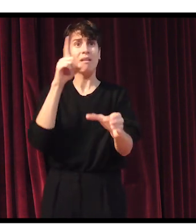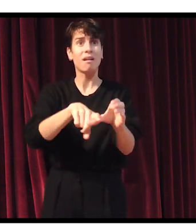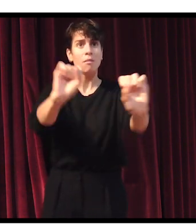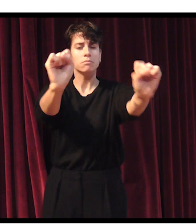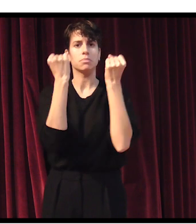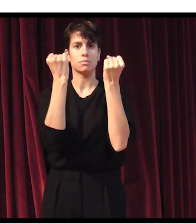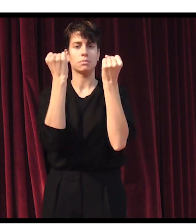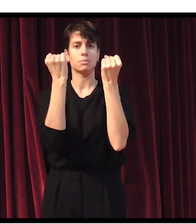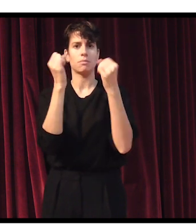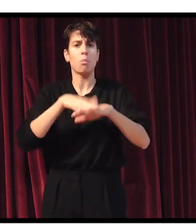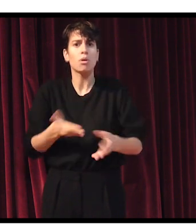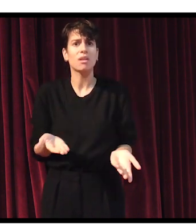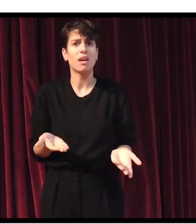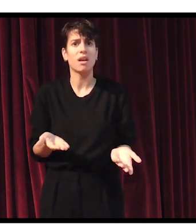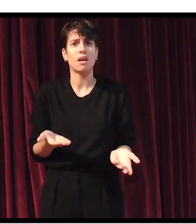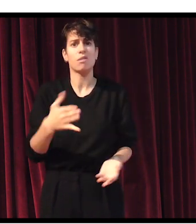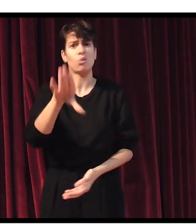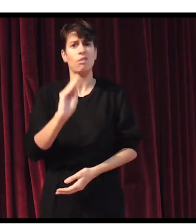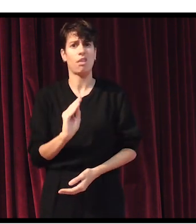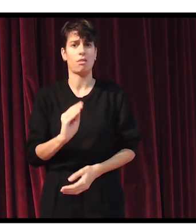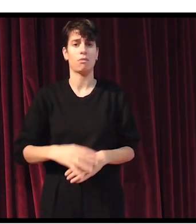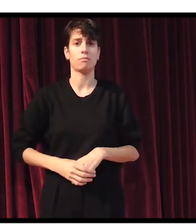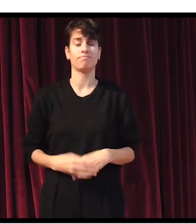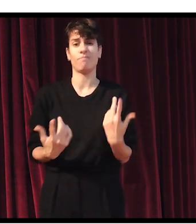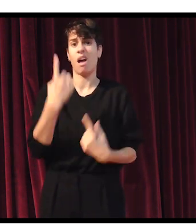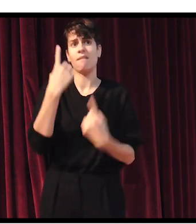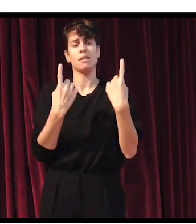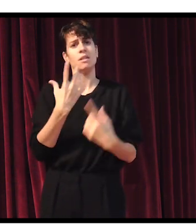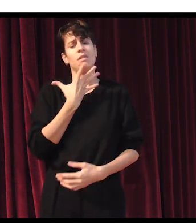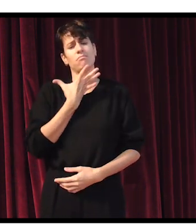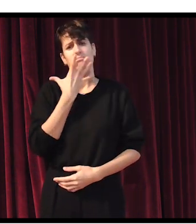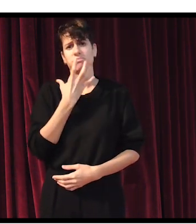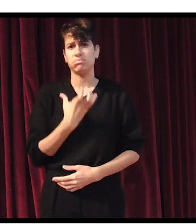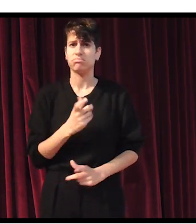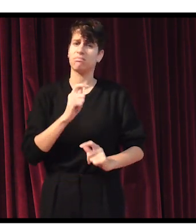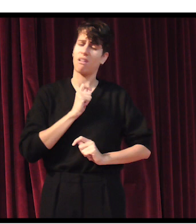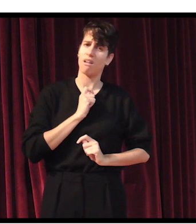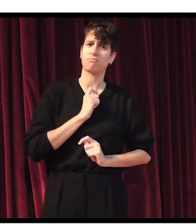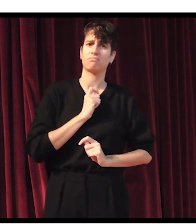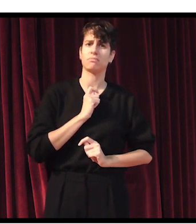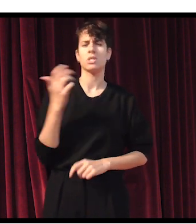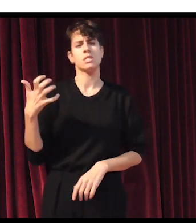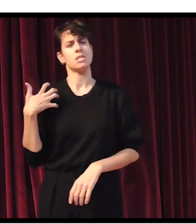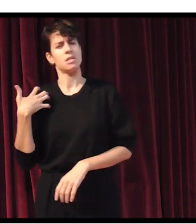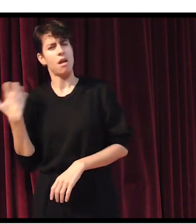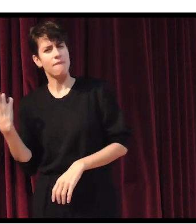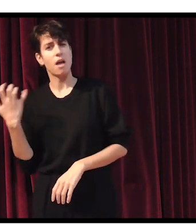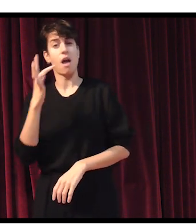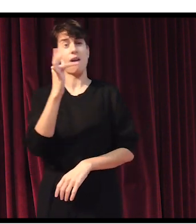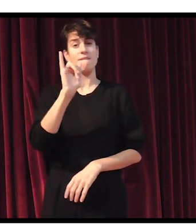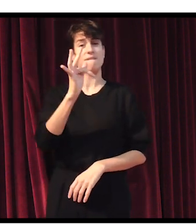qué. Con esta situación a veces me siento triste, a veces siento rabia y a veces me enfado con la